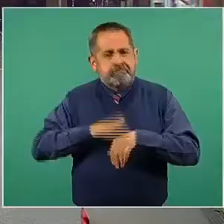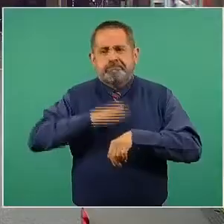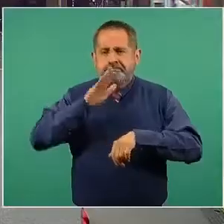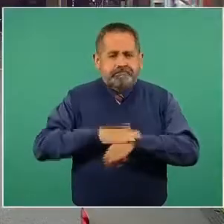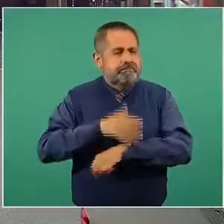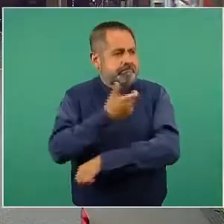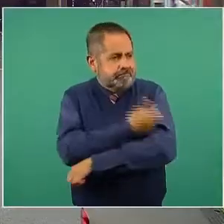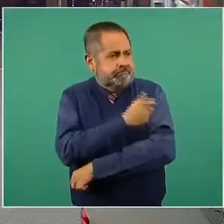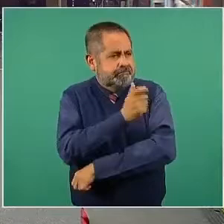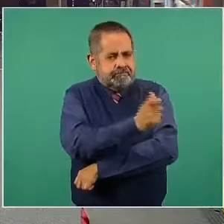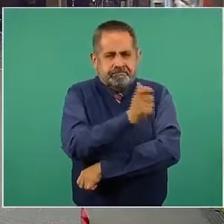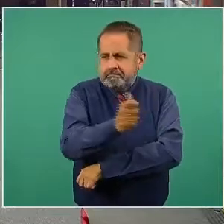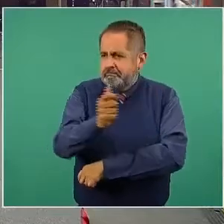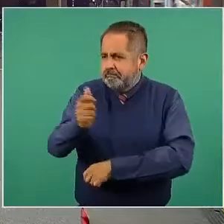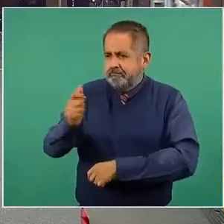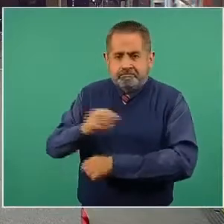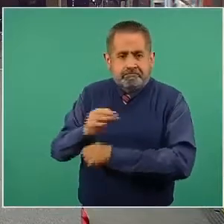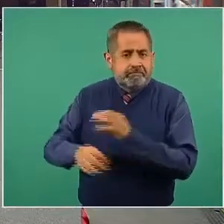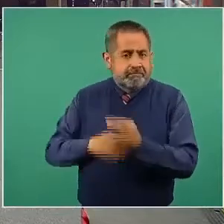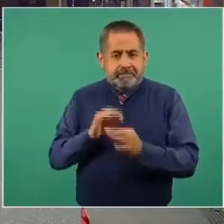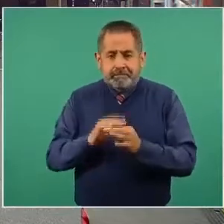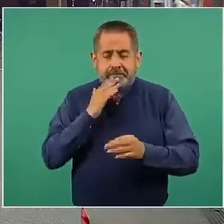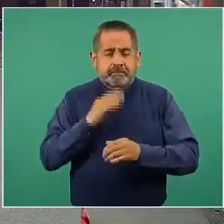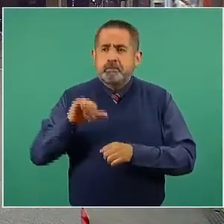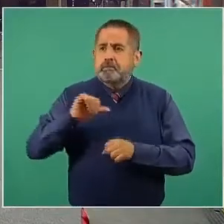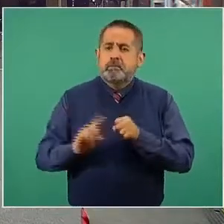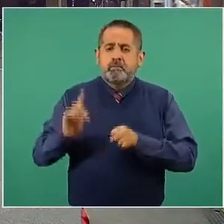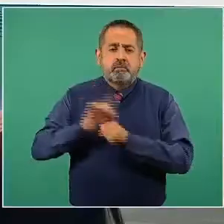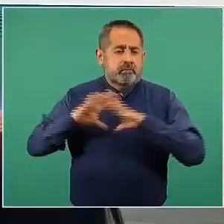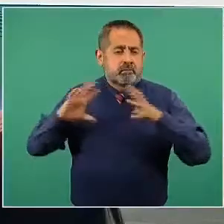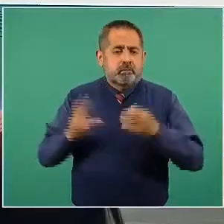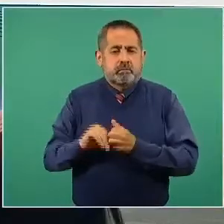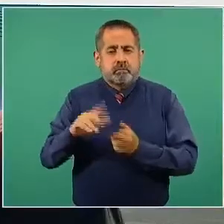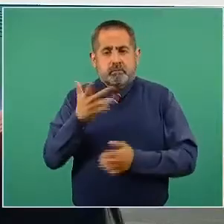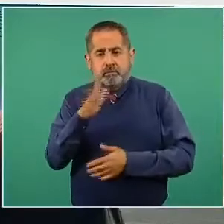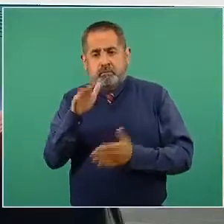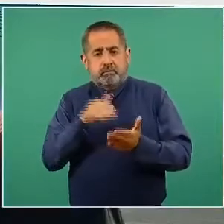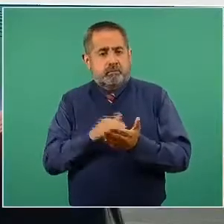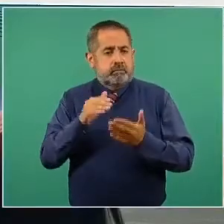de la vacunación contra COVID en México. Para el día de hoy,